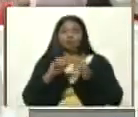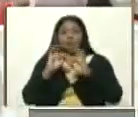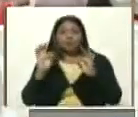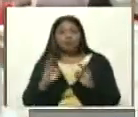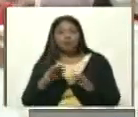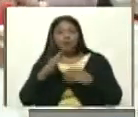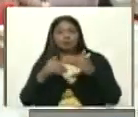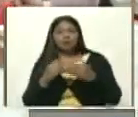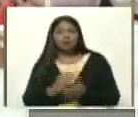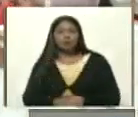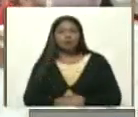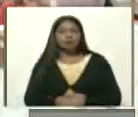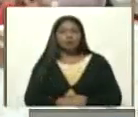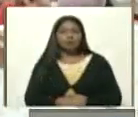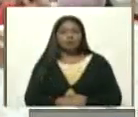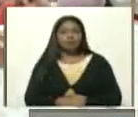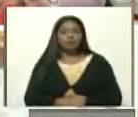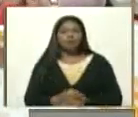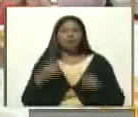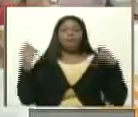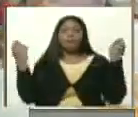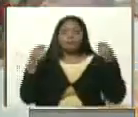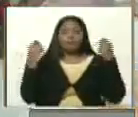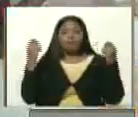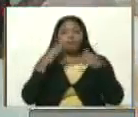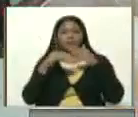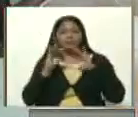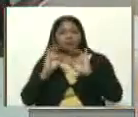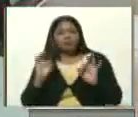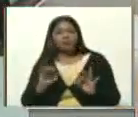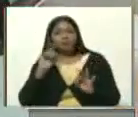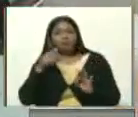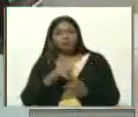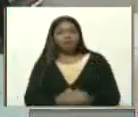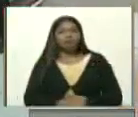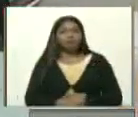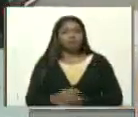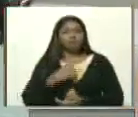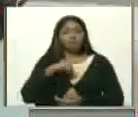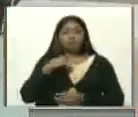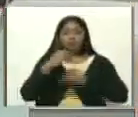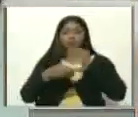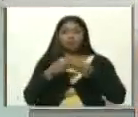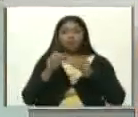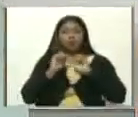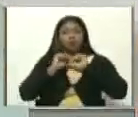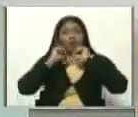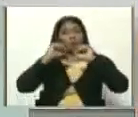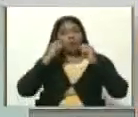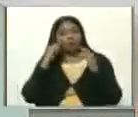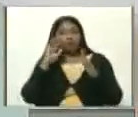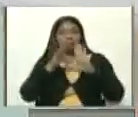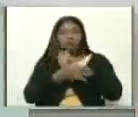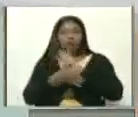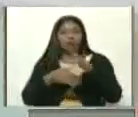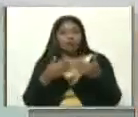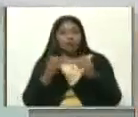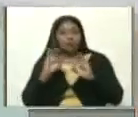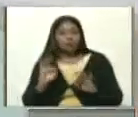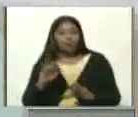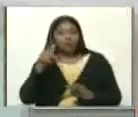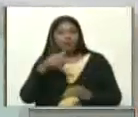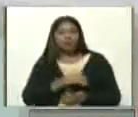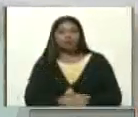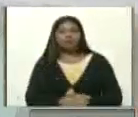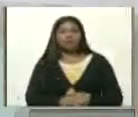como denominador común, es una campaña además mediática, ¿no? Quizás aquí no lo lograron porque rápidamente se desmontó. En el caso